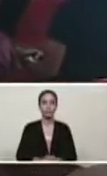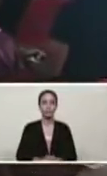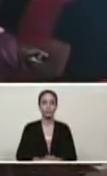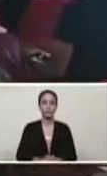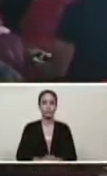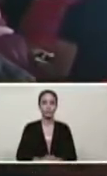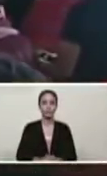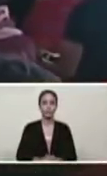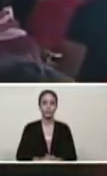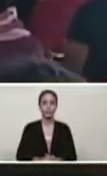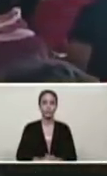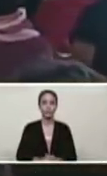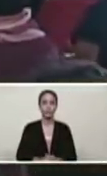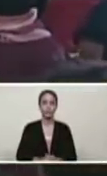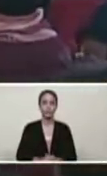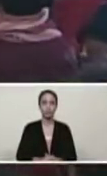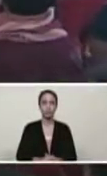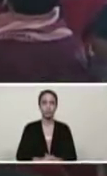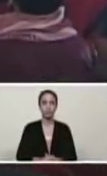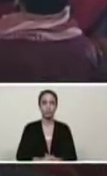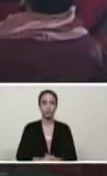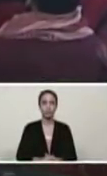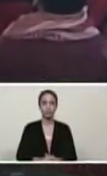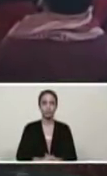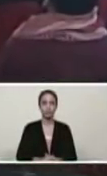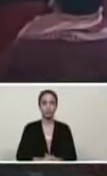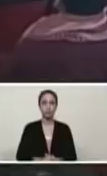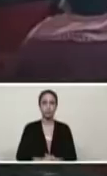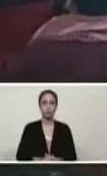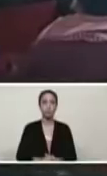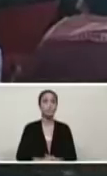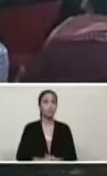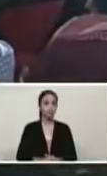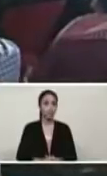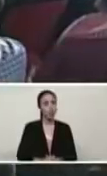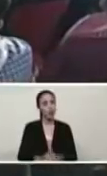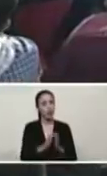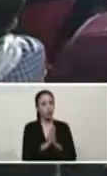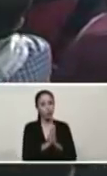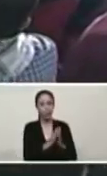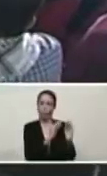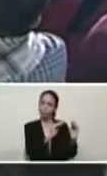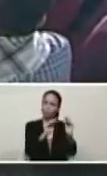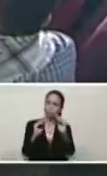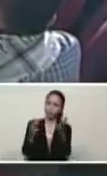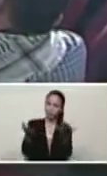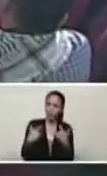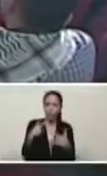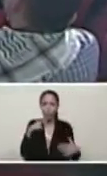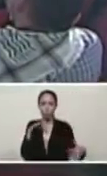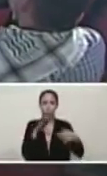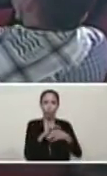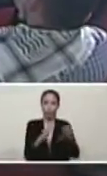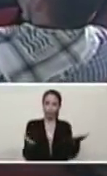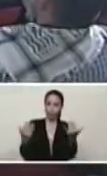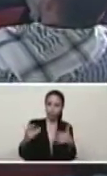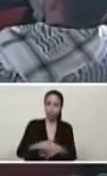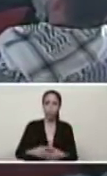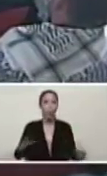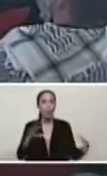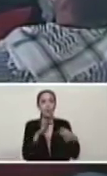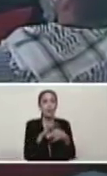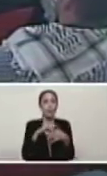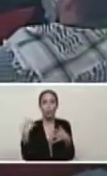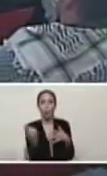join our voices. We call you to join your voices with us. Les hacemos un llamado para que unan sus voces a las nuestras. With